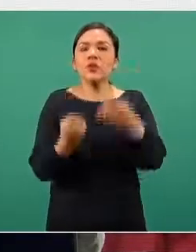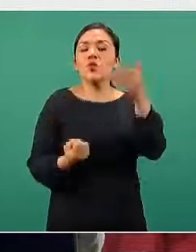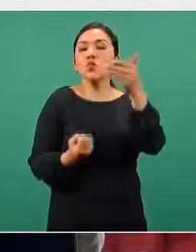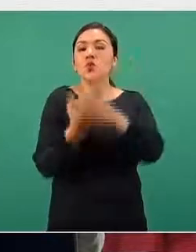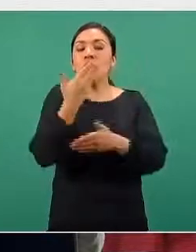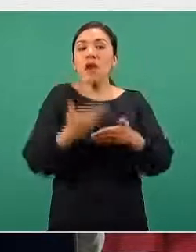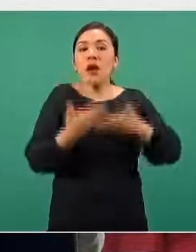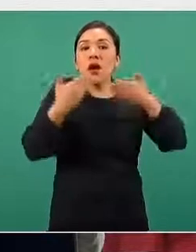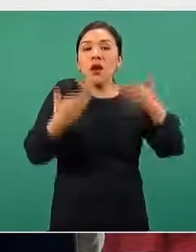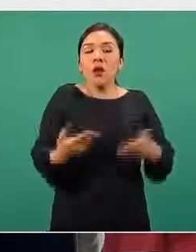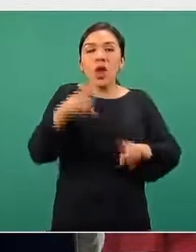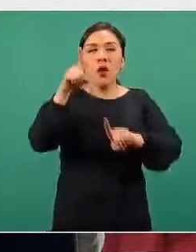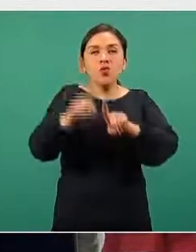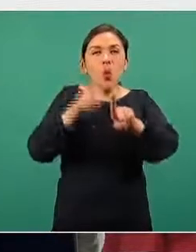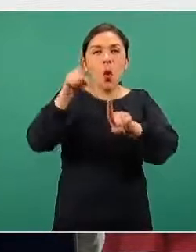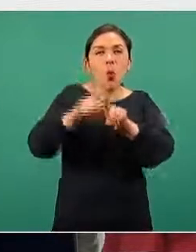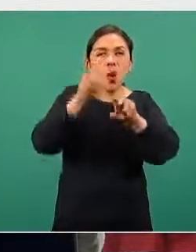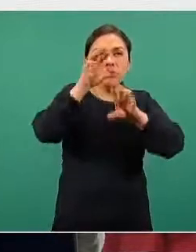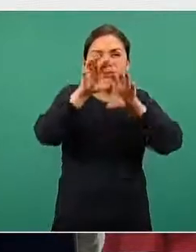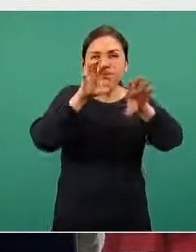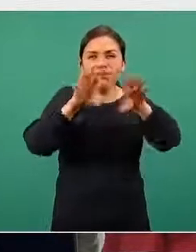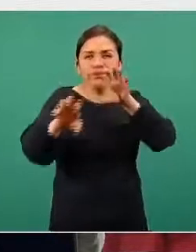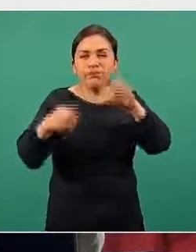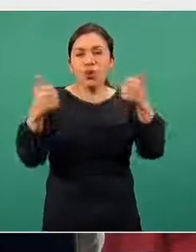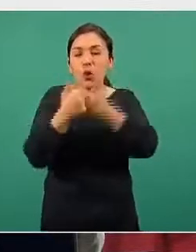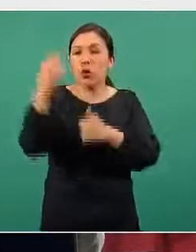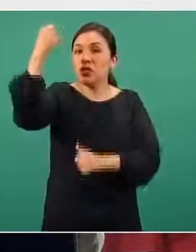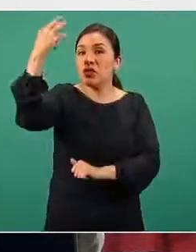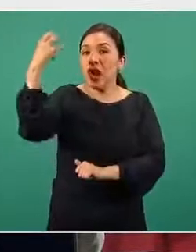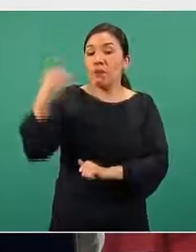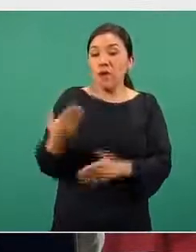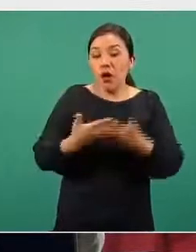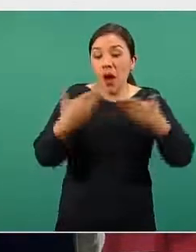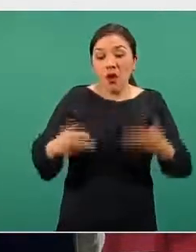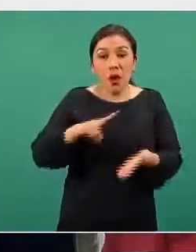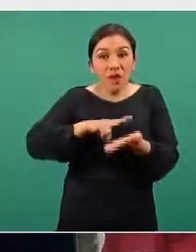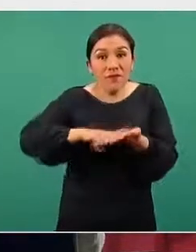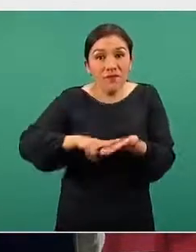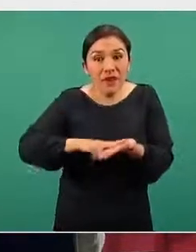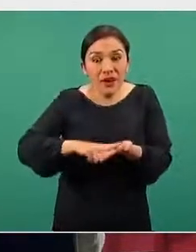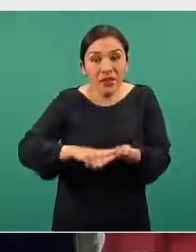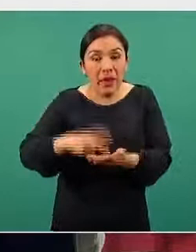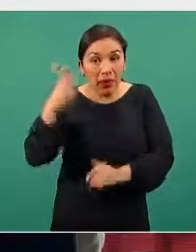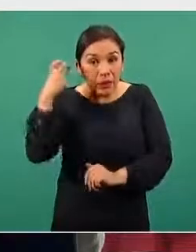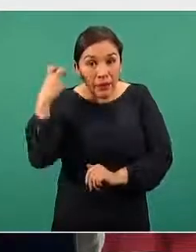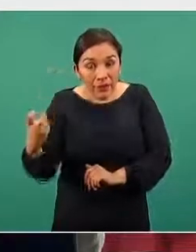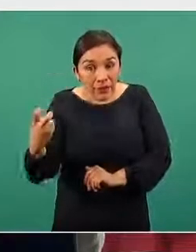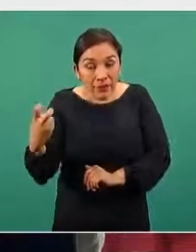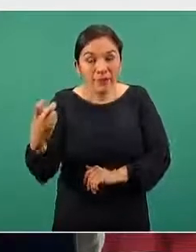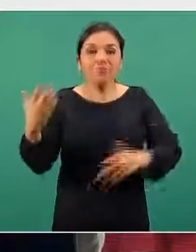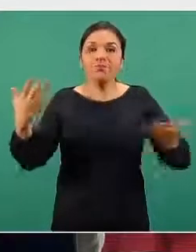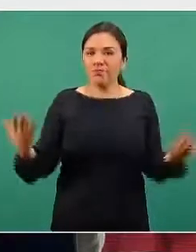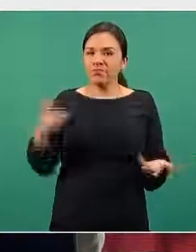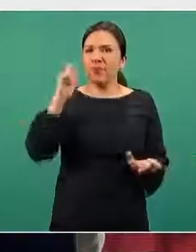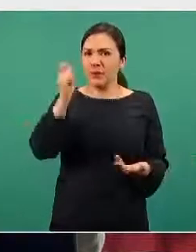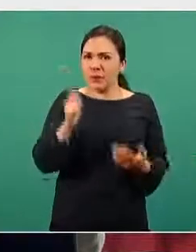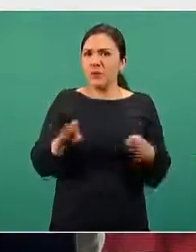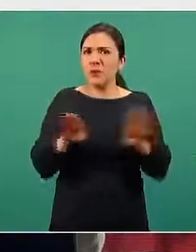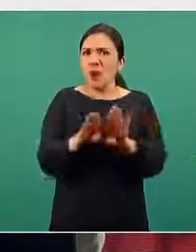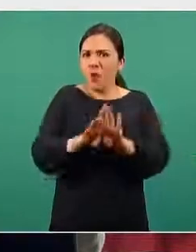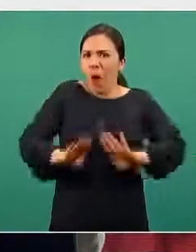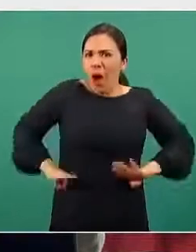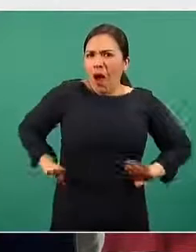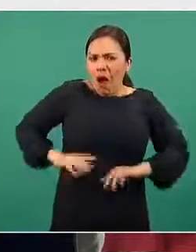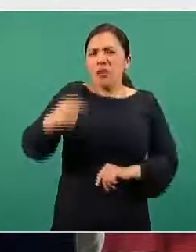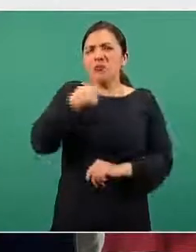nueva colorimetría, el semáforo verde, es un fenómeno epidemiológico esperado